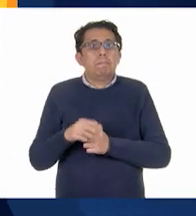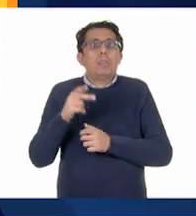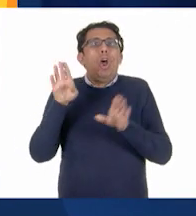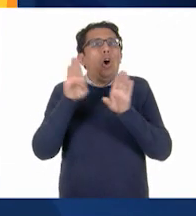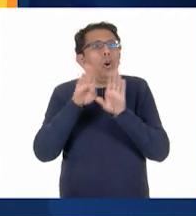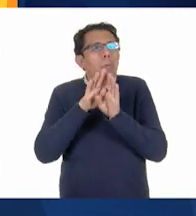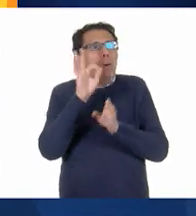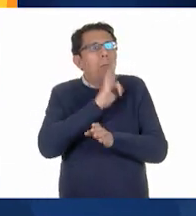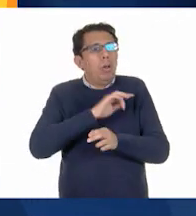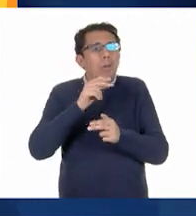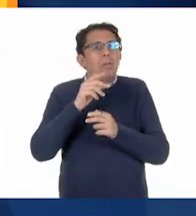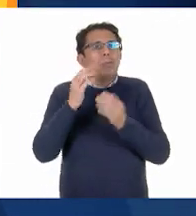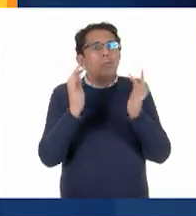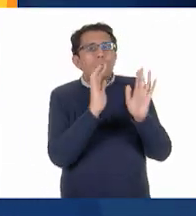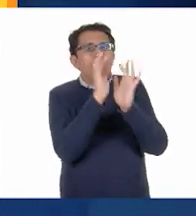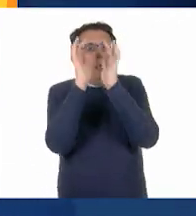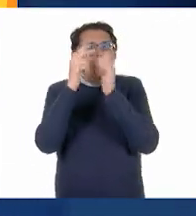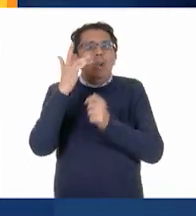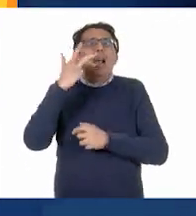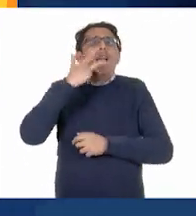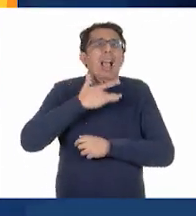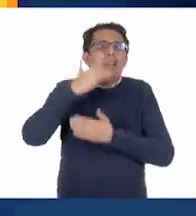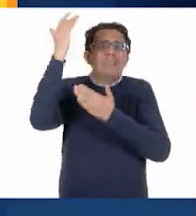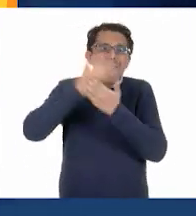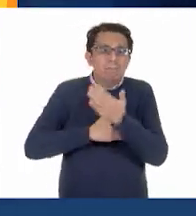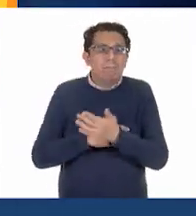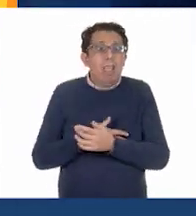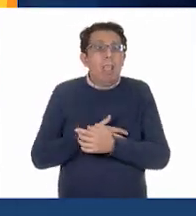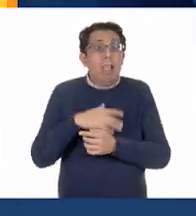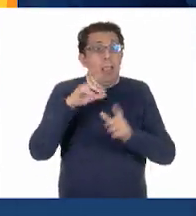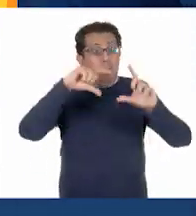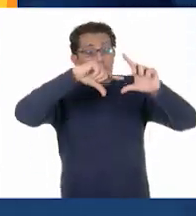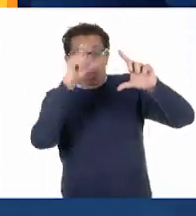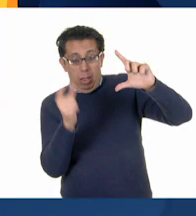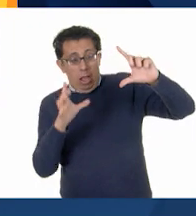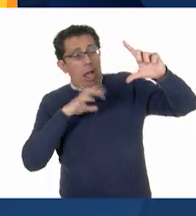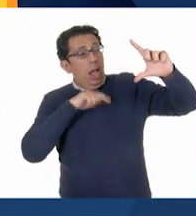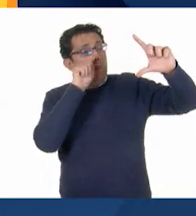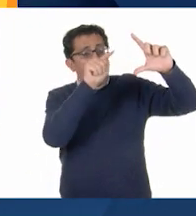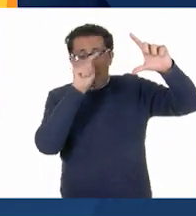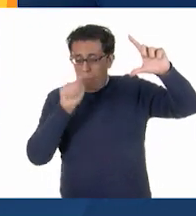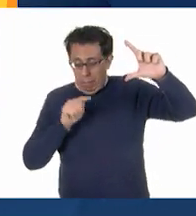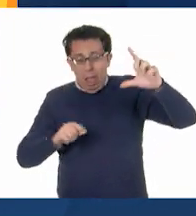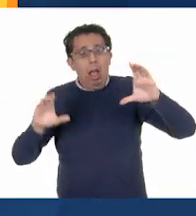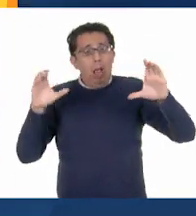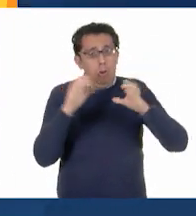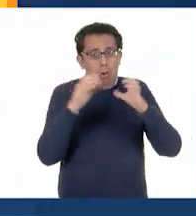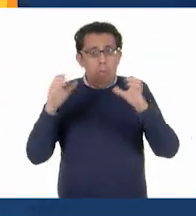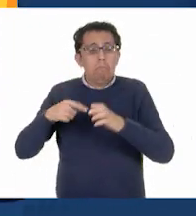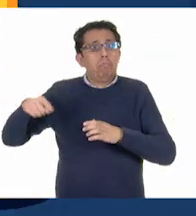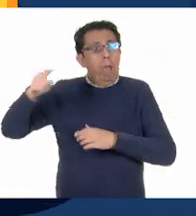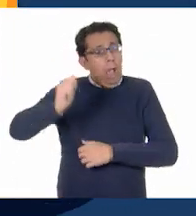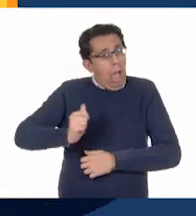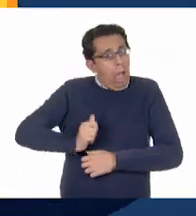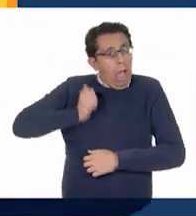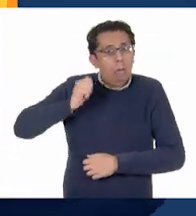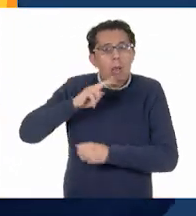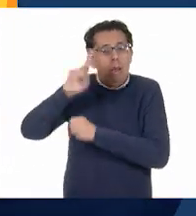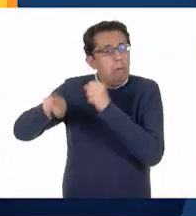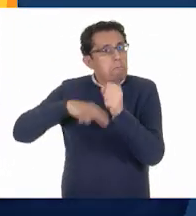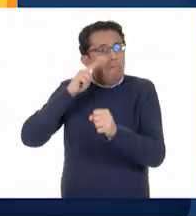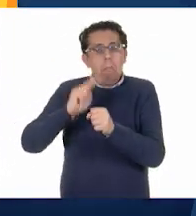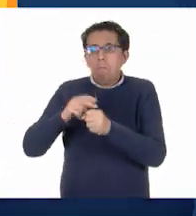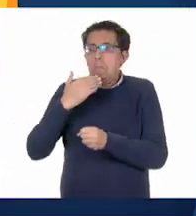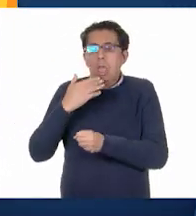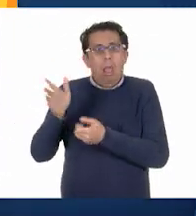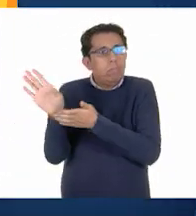emisiones. Existen por todo el país comunidades que han encontrado la forma de utilizar los recursos naturales sin destruirlos. Trabajar en la